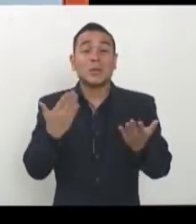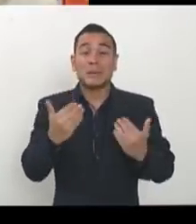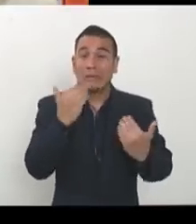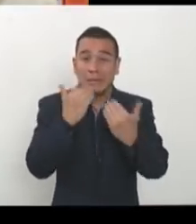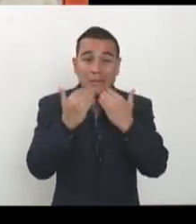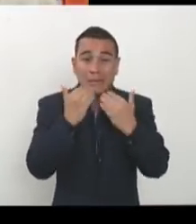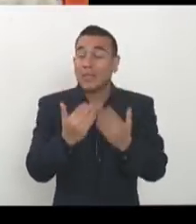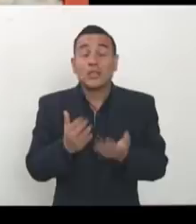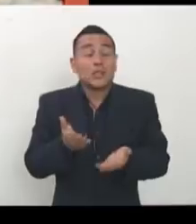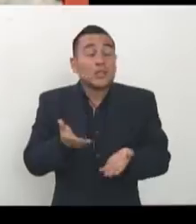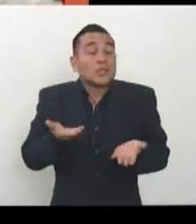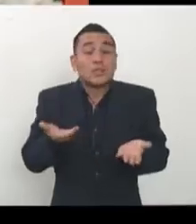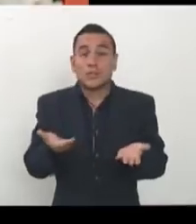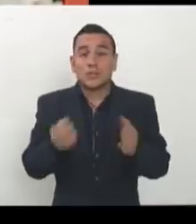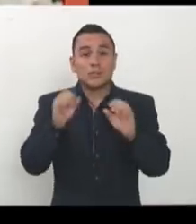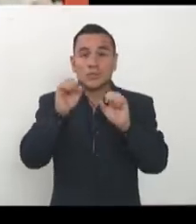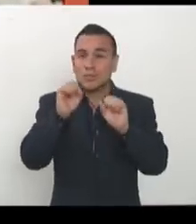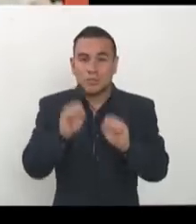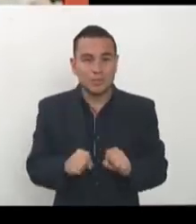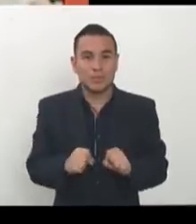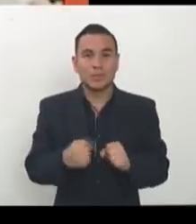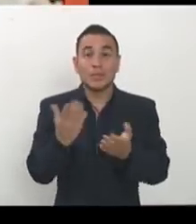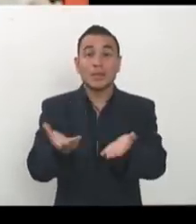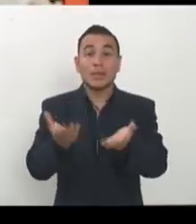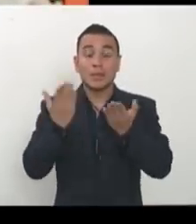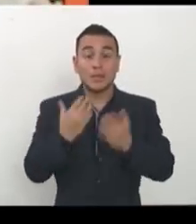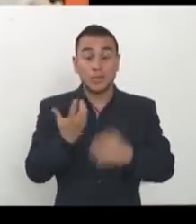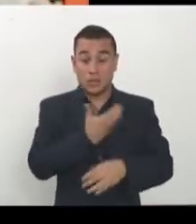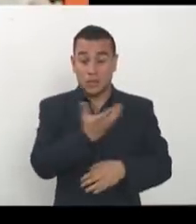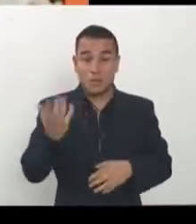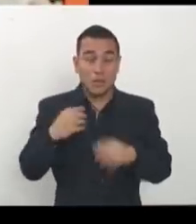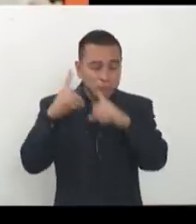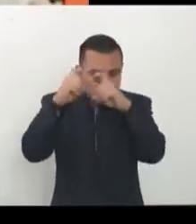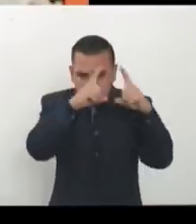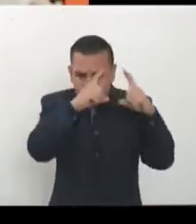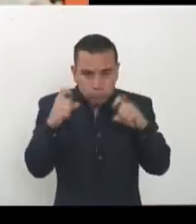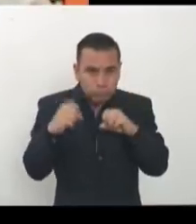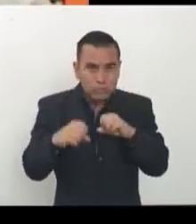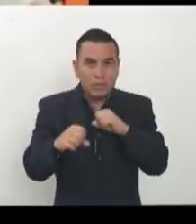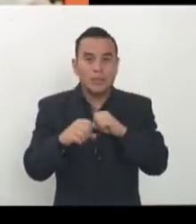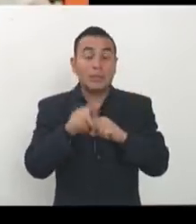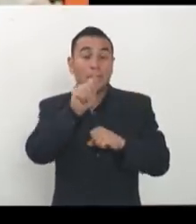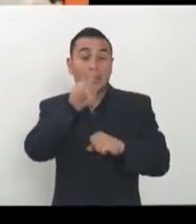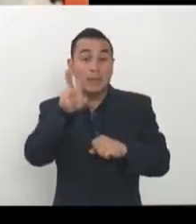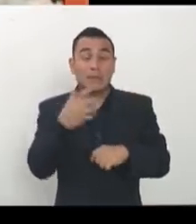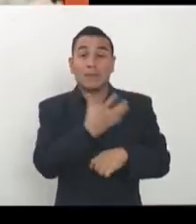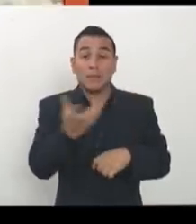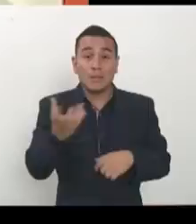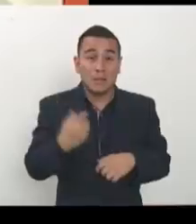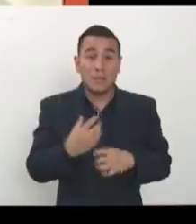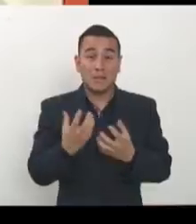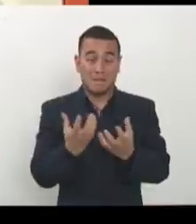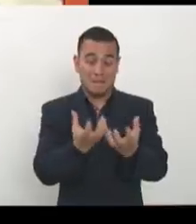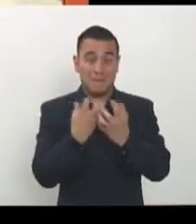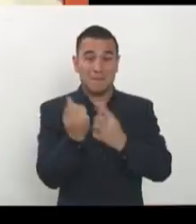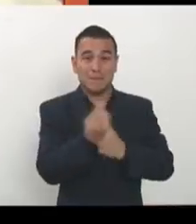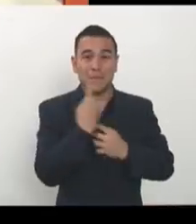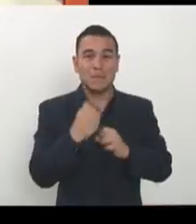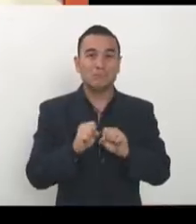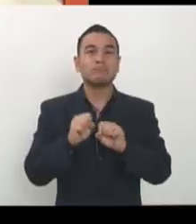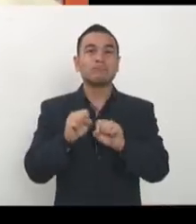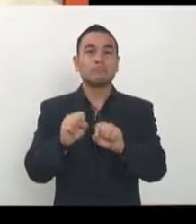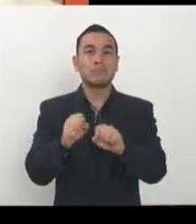veces no seguro como podéis vosotros ayudarnos los medios de comunicación con la cantidad digital a que llegáis corte está bien